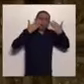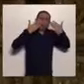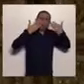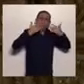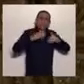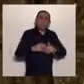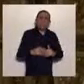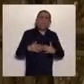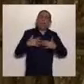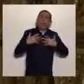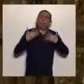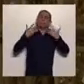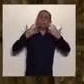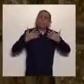gloria.